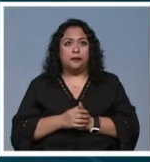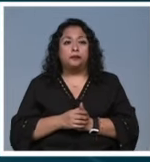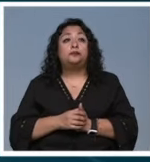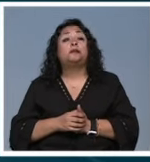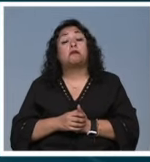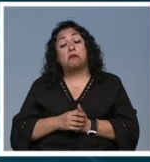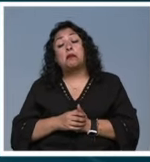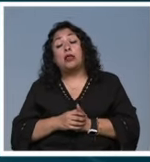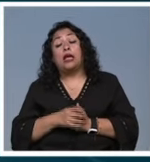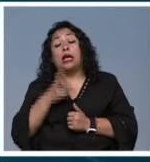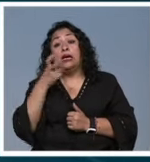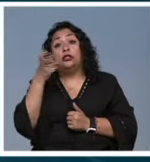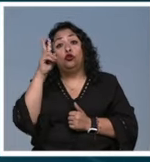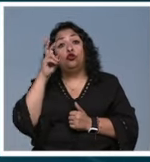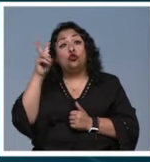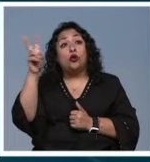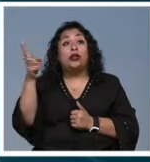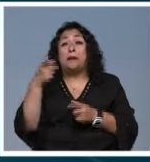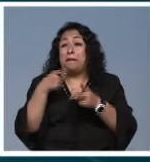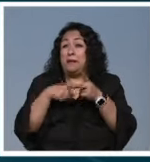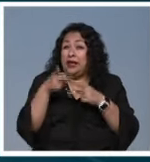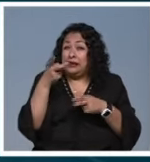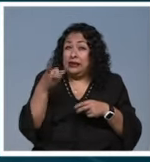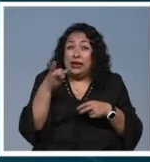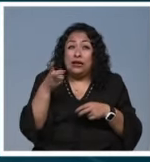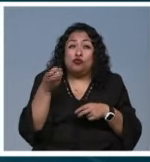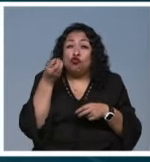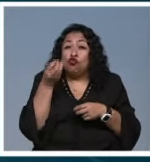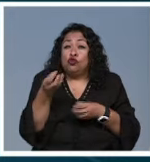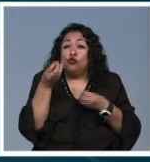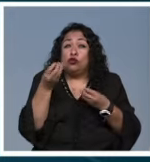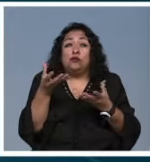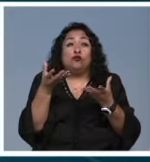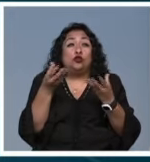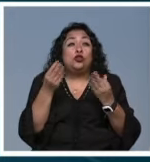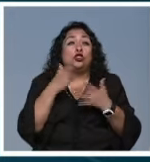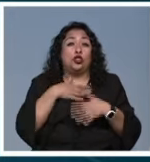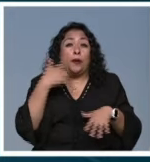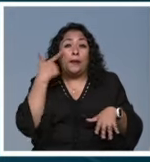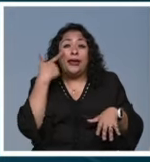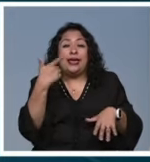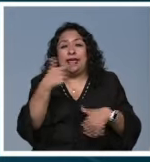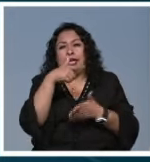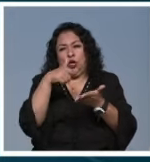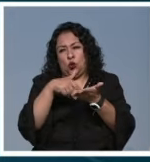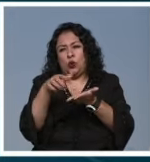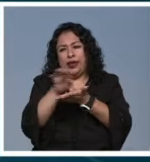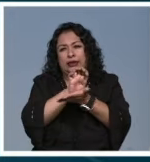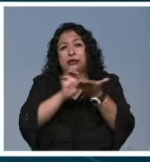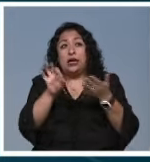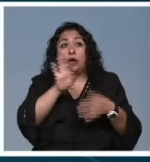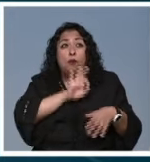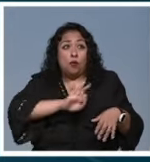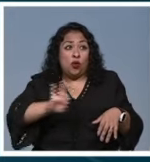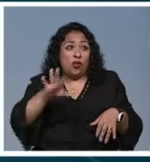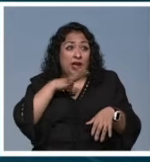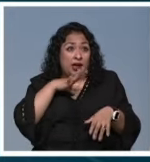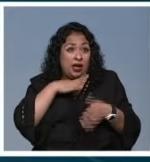De cierta manera, esos sueños nacieron ahí y se alimentaron de lo que yo veía en ese escenario. Entonces, el poder estar